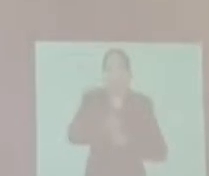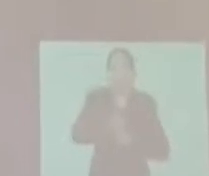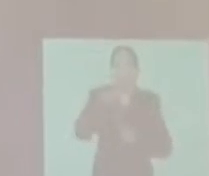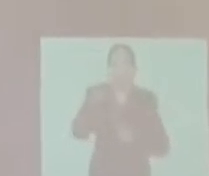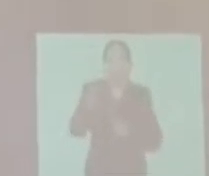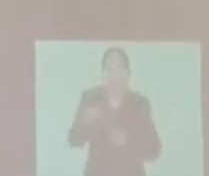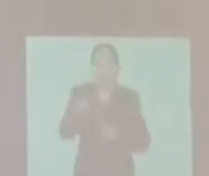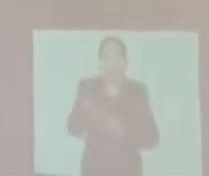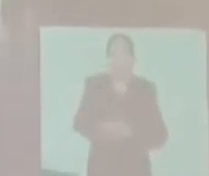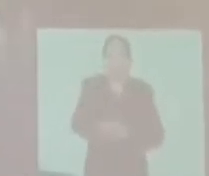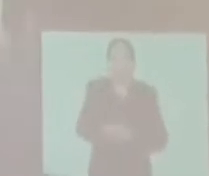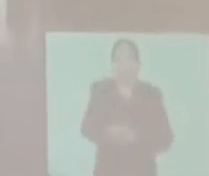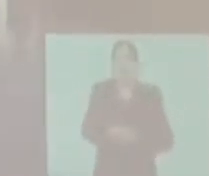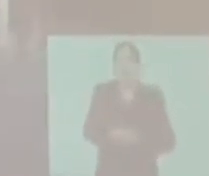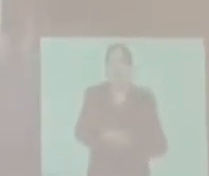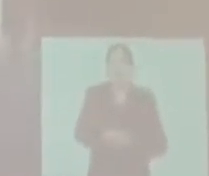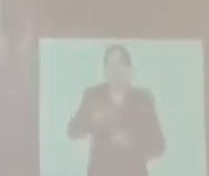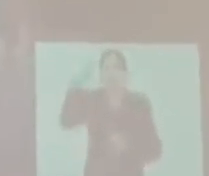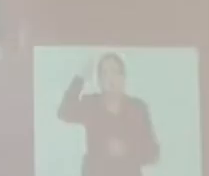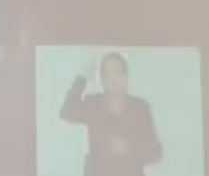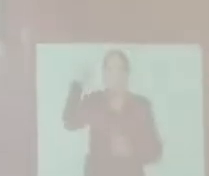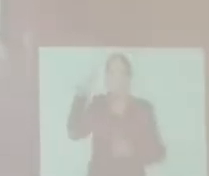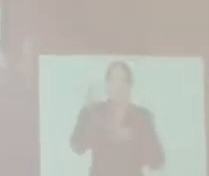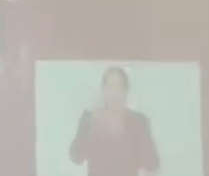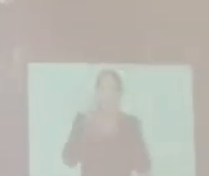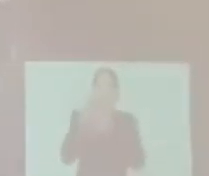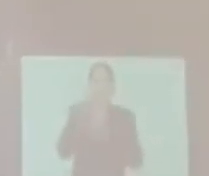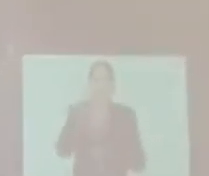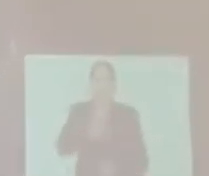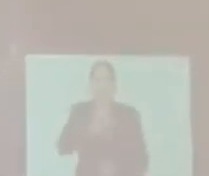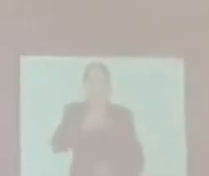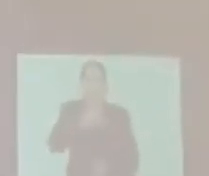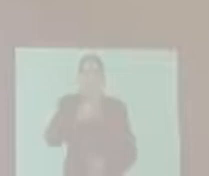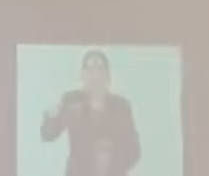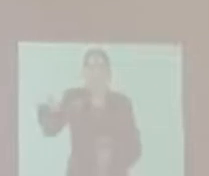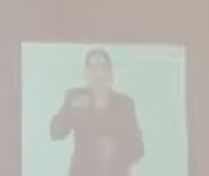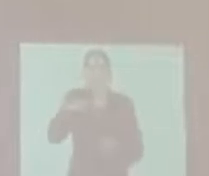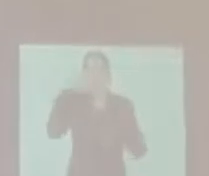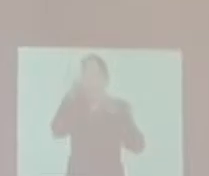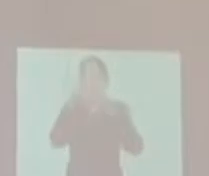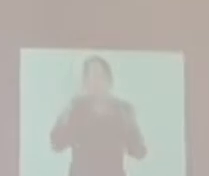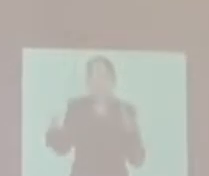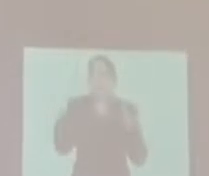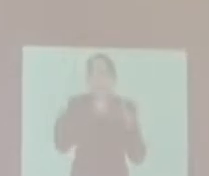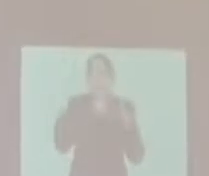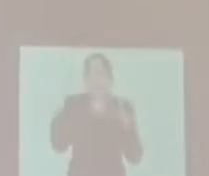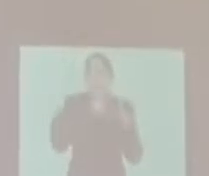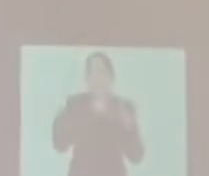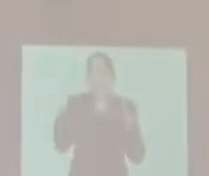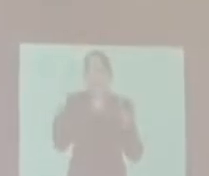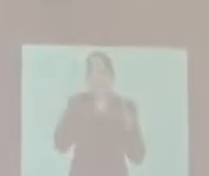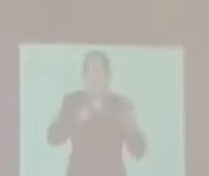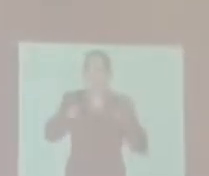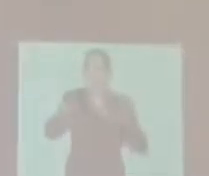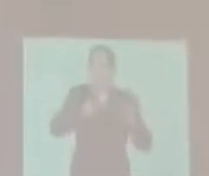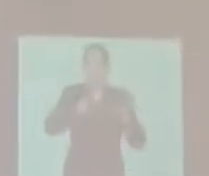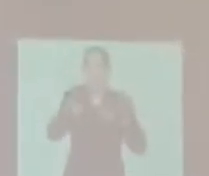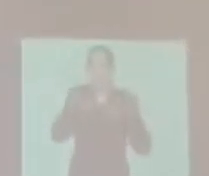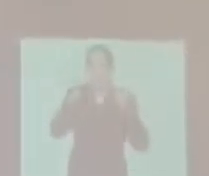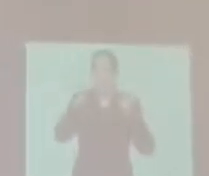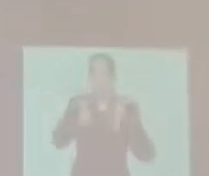Morelos, los sentimientos de la nación, estamos para moderar la opulencia y